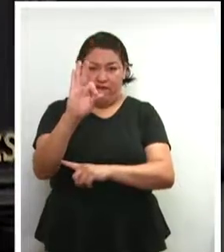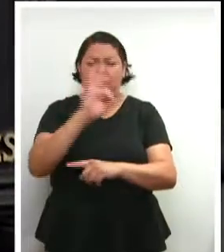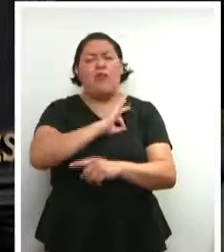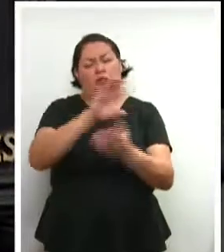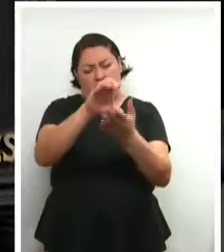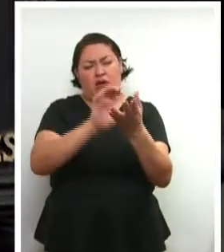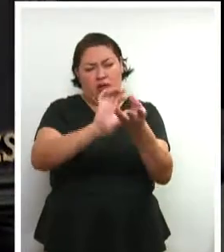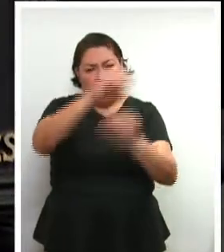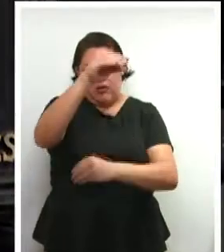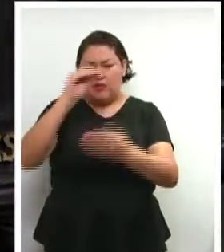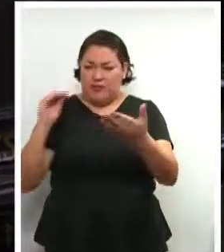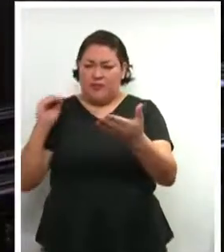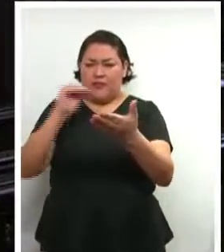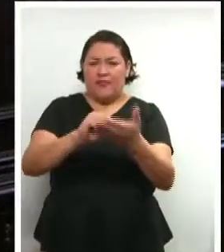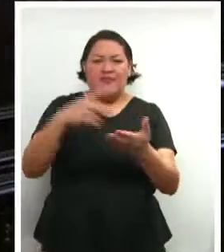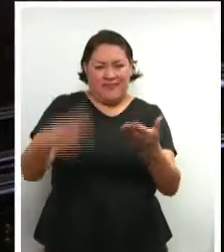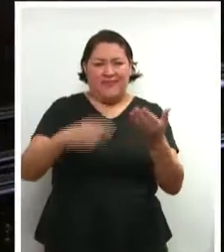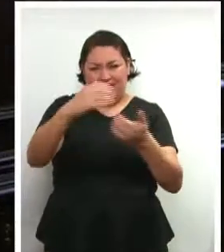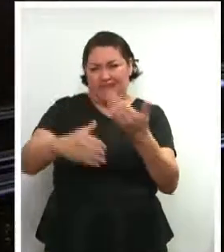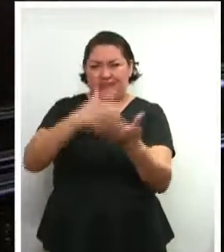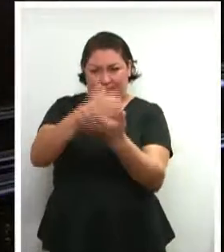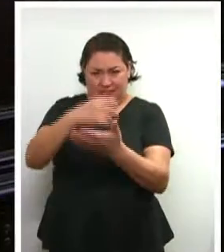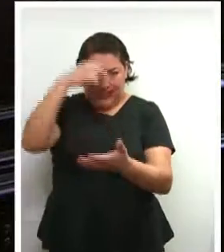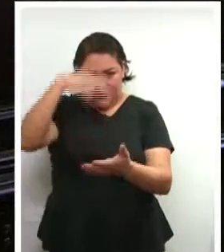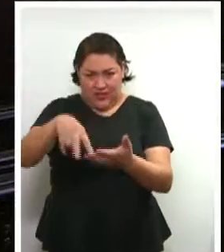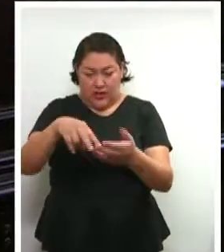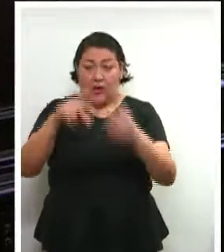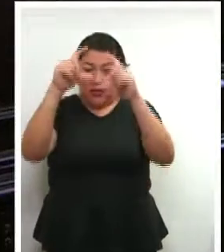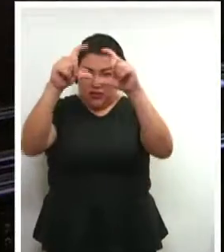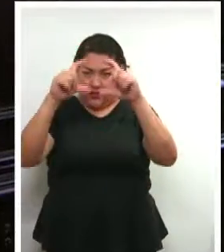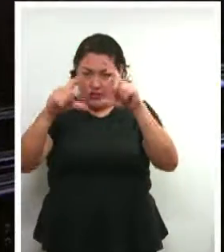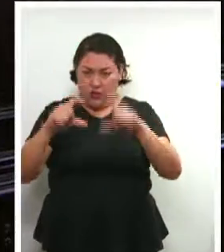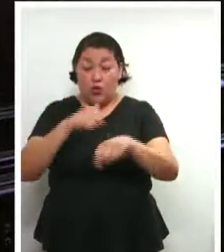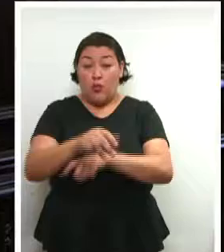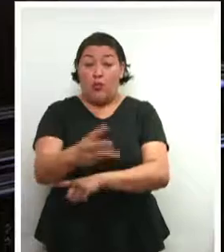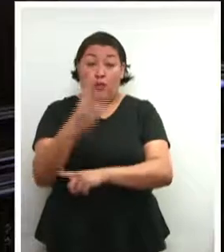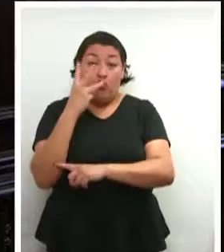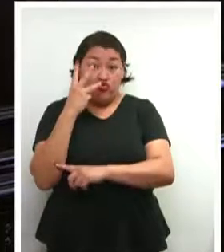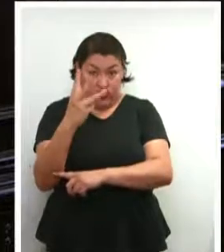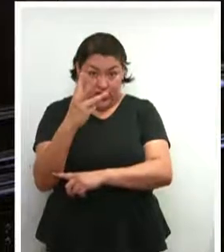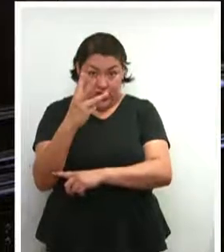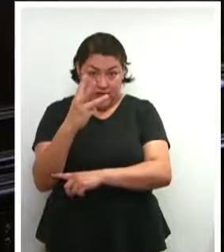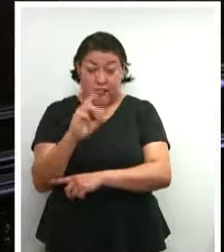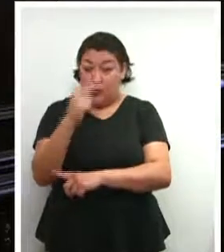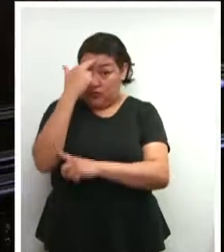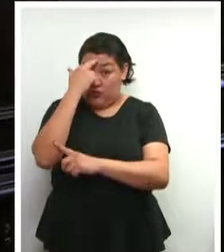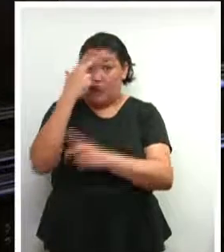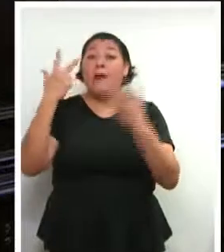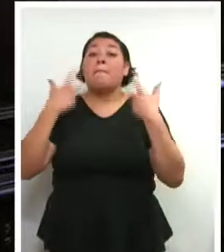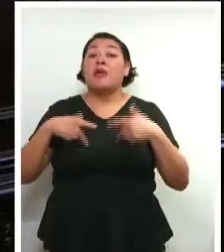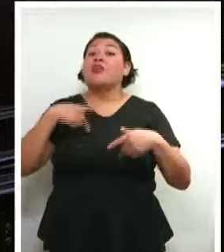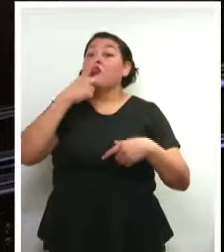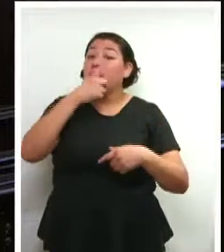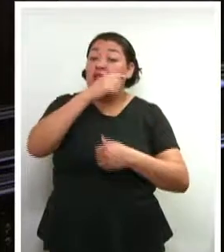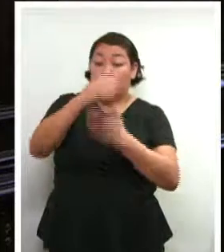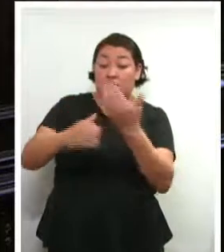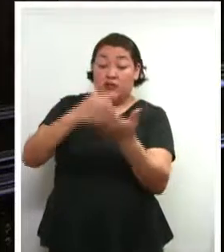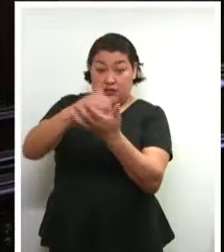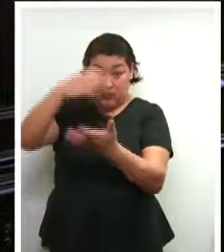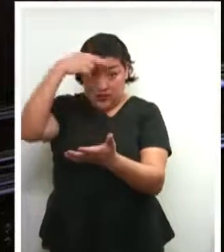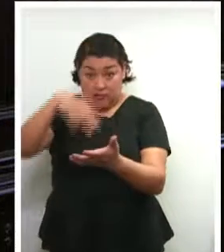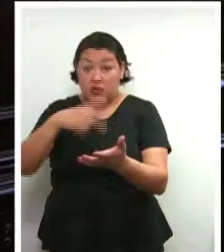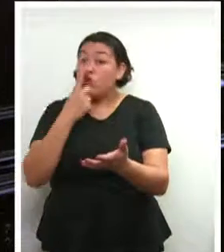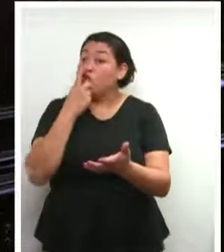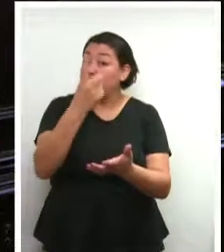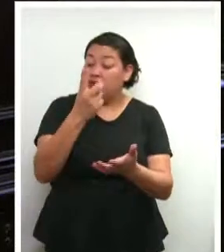constitucional político de la Ciudad de México en el numeral 3. Numeral 3. Toda persona residente en la Ciudad de México tiene derecho a recibir